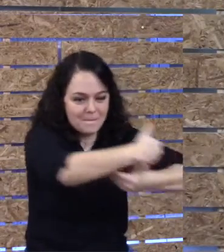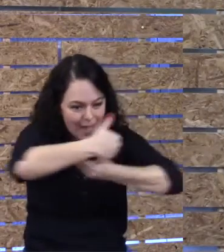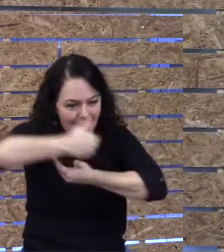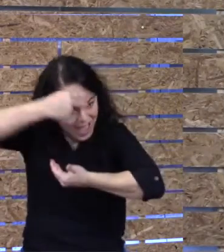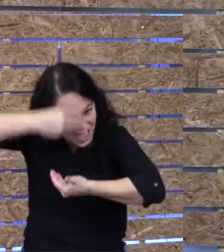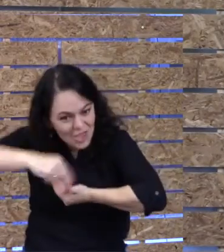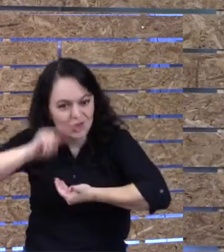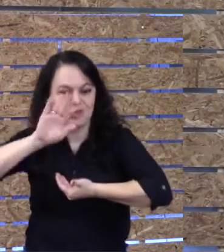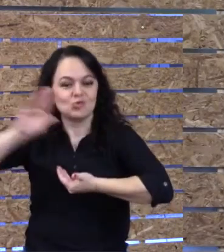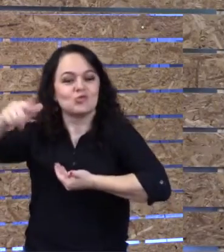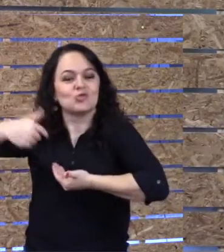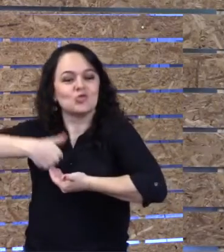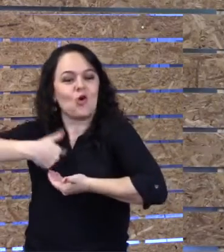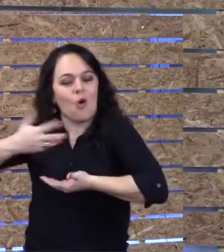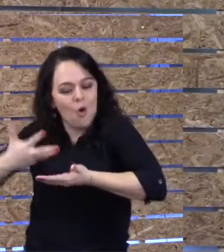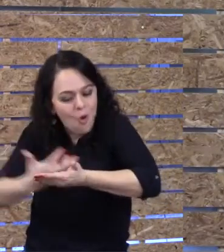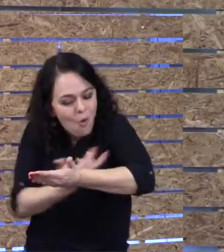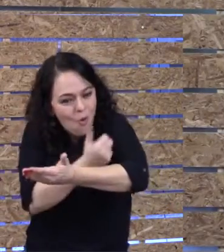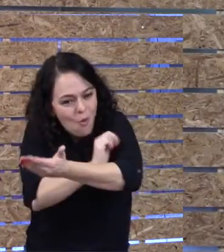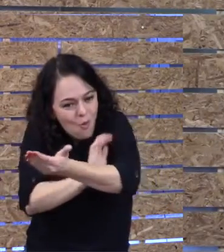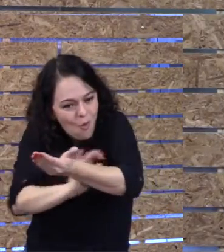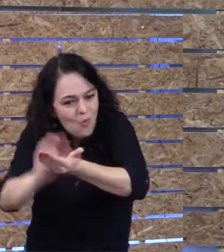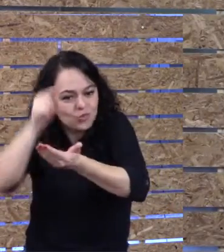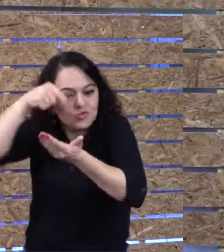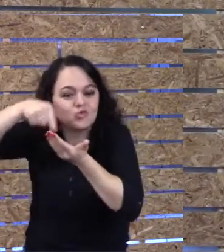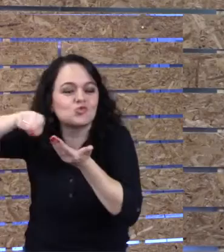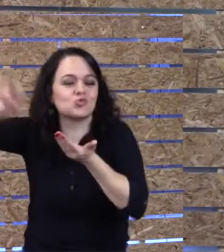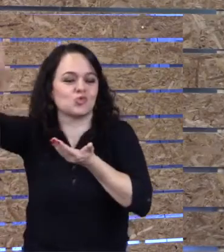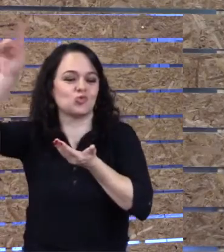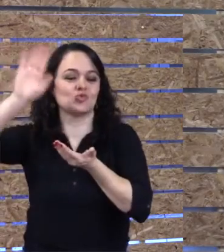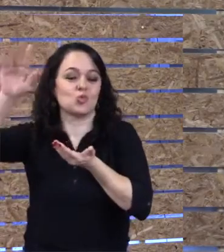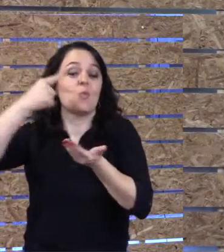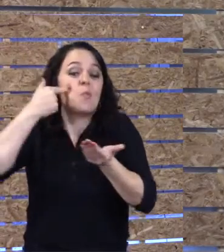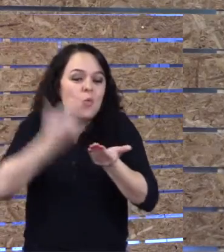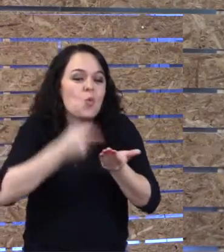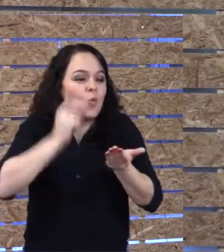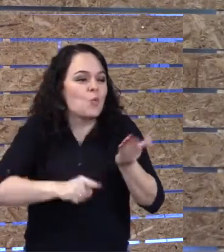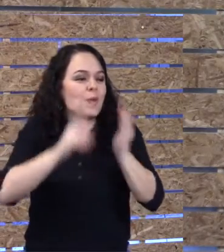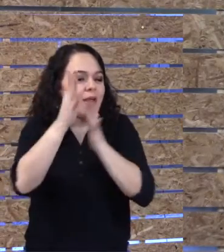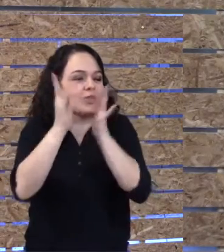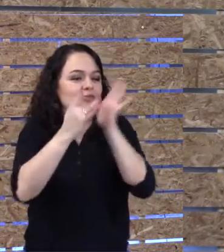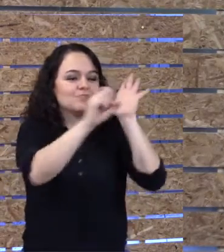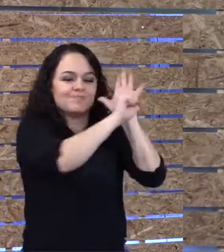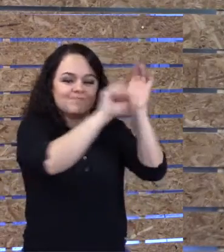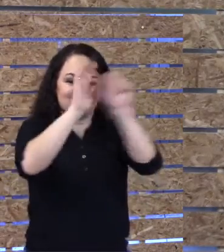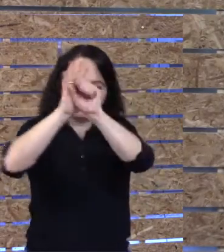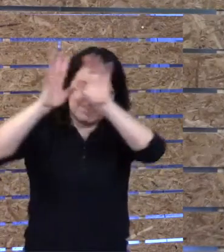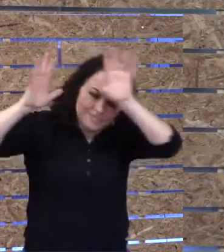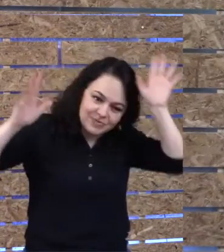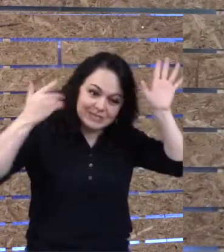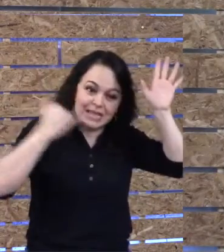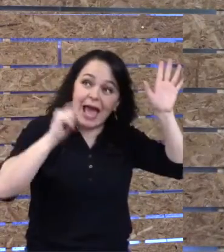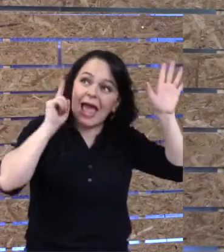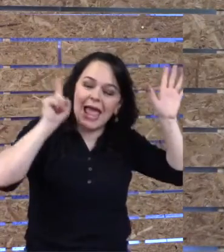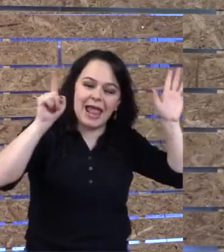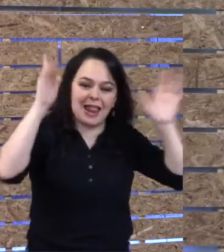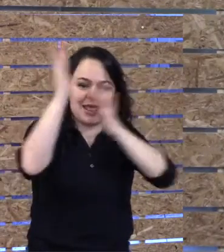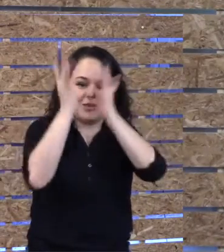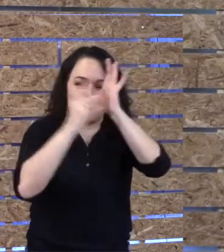día hace que muchas citaciones del Salmo 23 en redes sociales estén